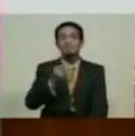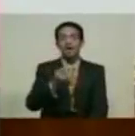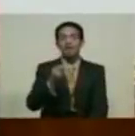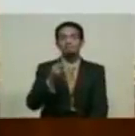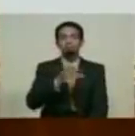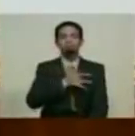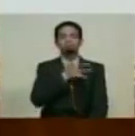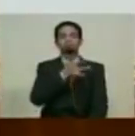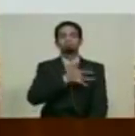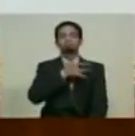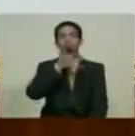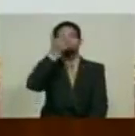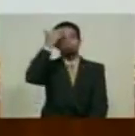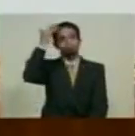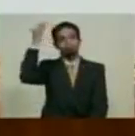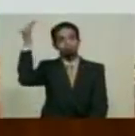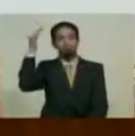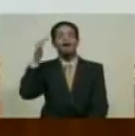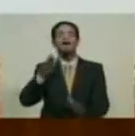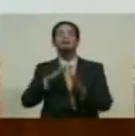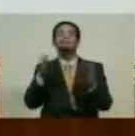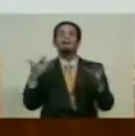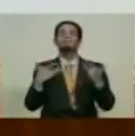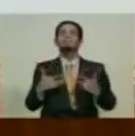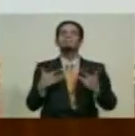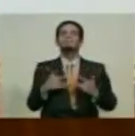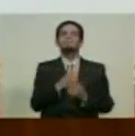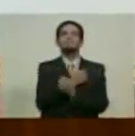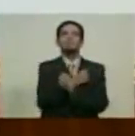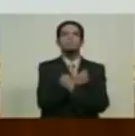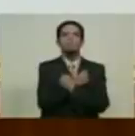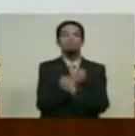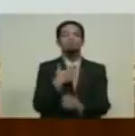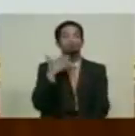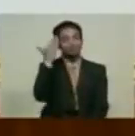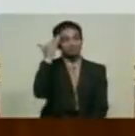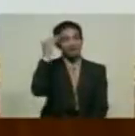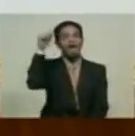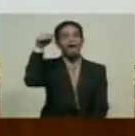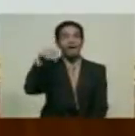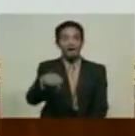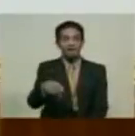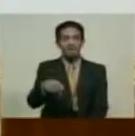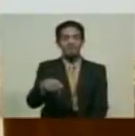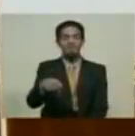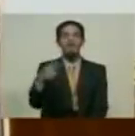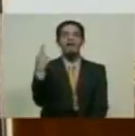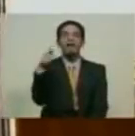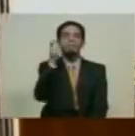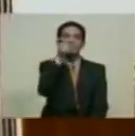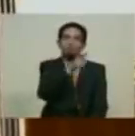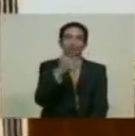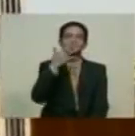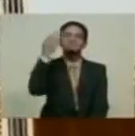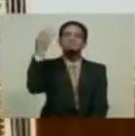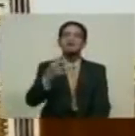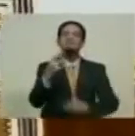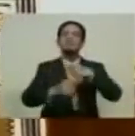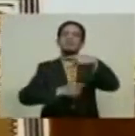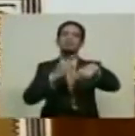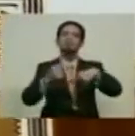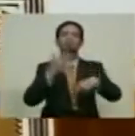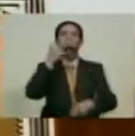inspiradas por grandes sentimientos de amor. Y yo sé que aquí están los verdaderos revolucionarios, la